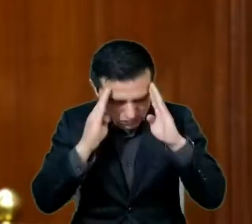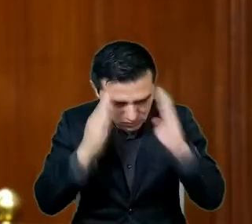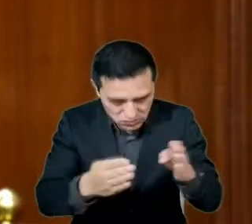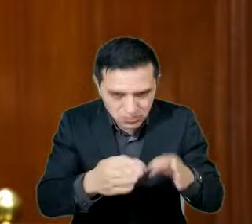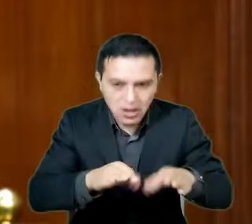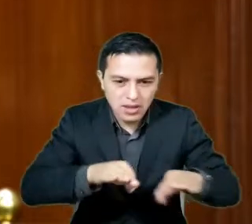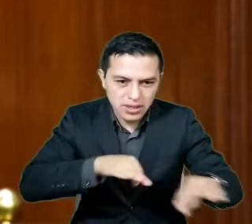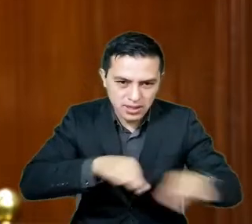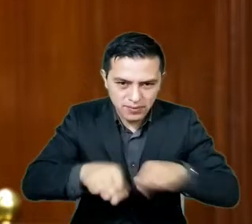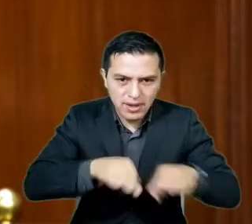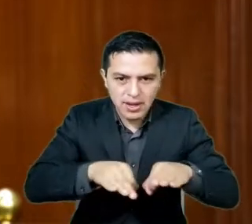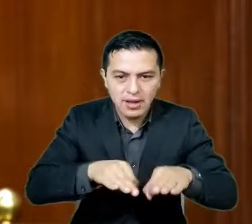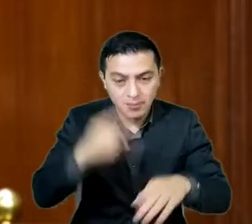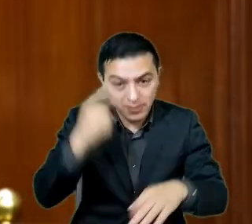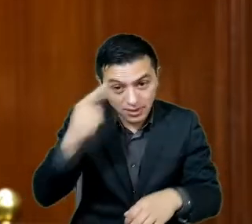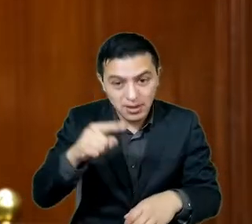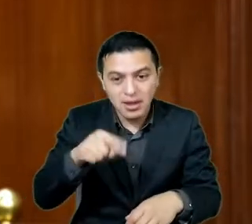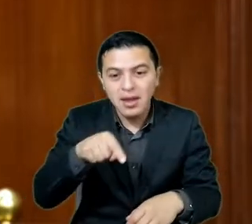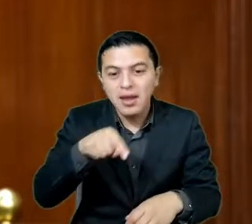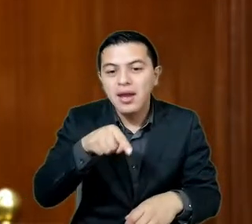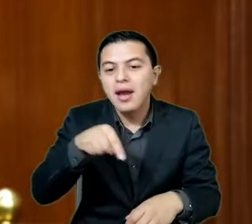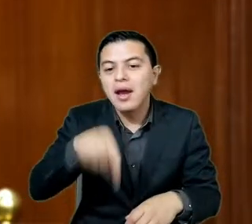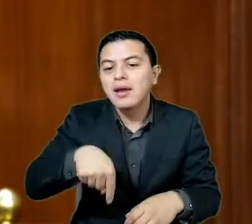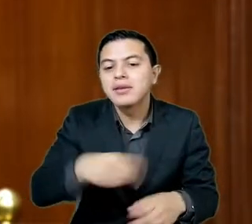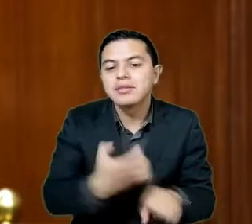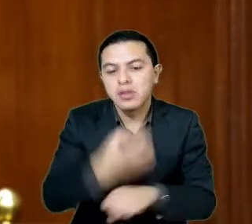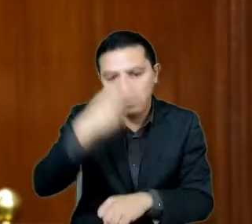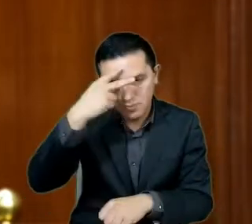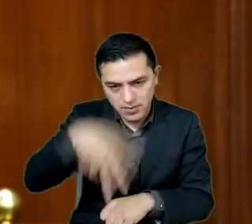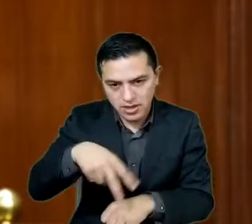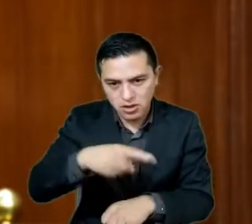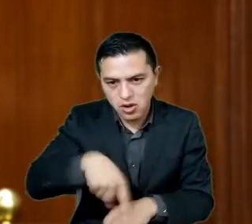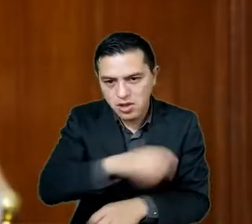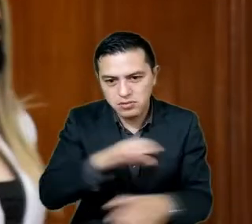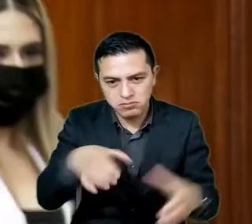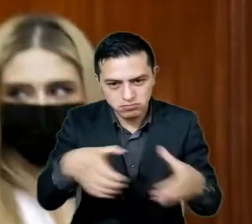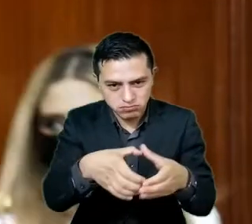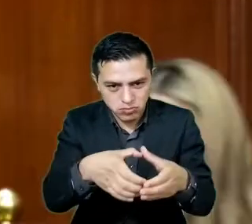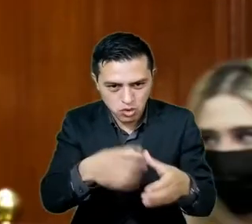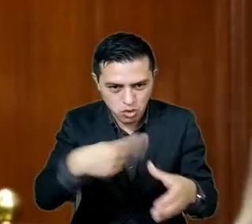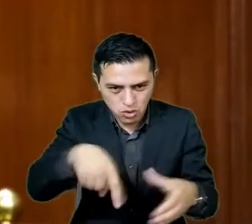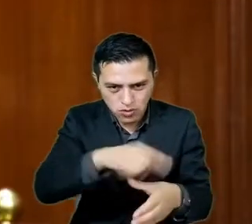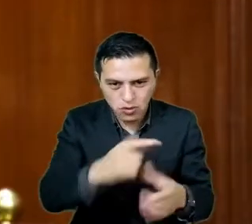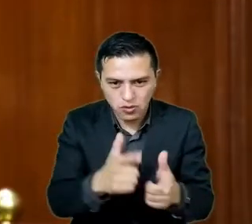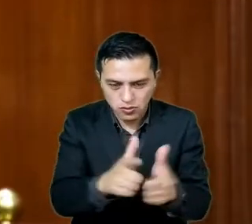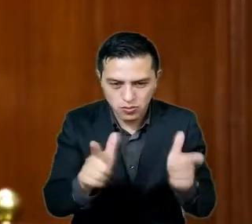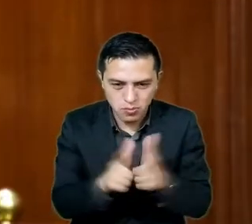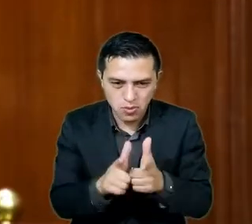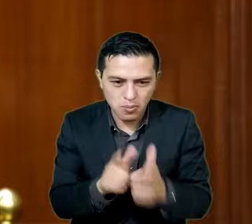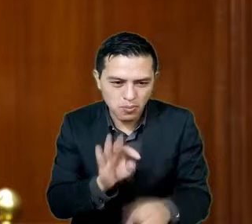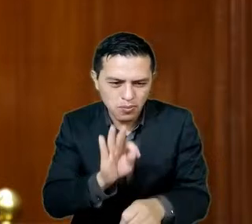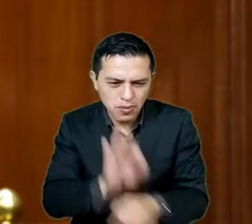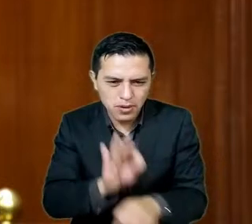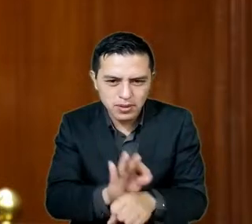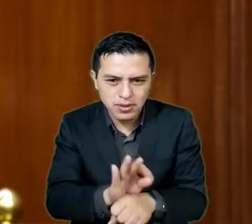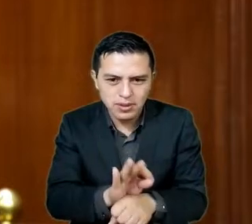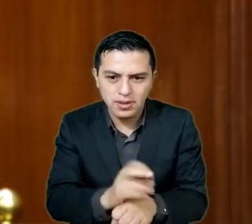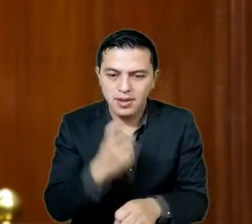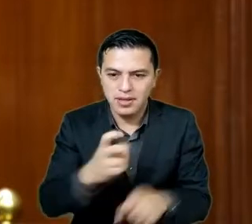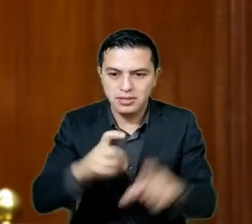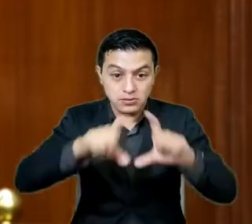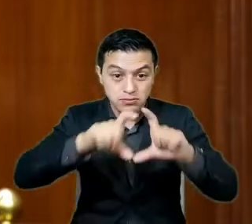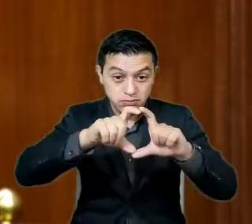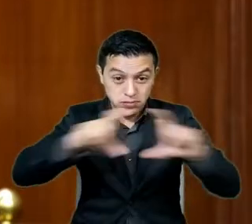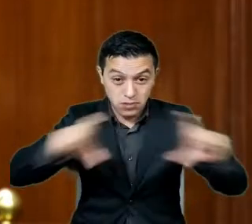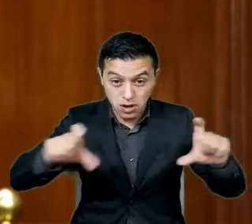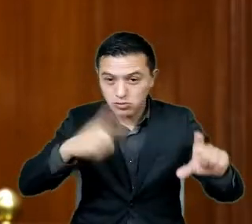grupo etario requiere en el Estado de México, por lo que se anexa el siguiente en el siguiente cuadro comparativo para mayor referencia. Por